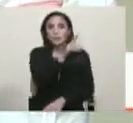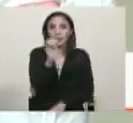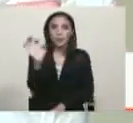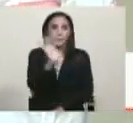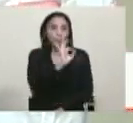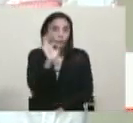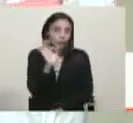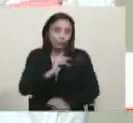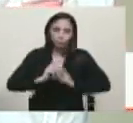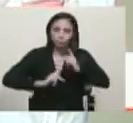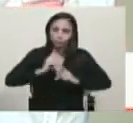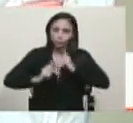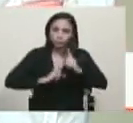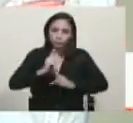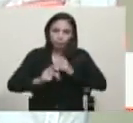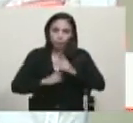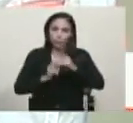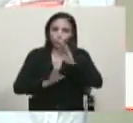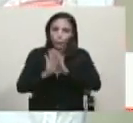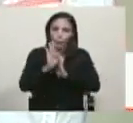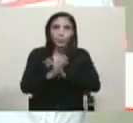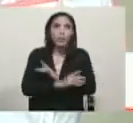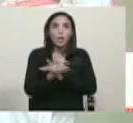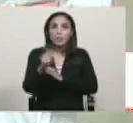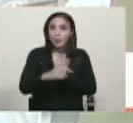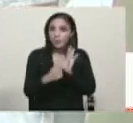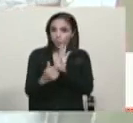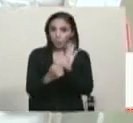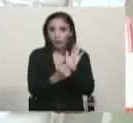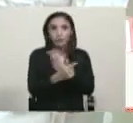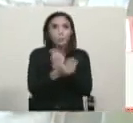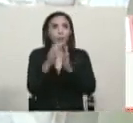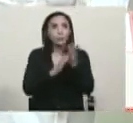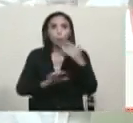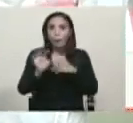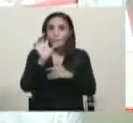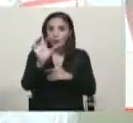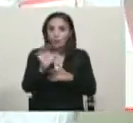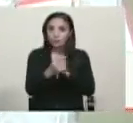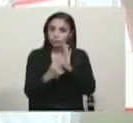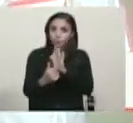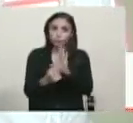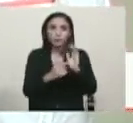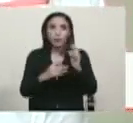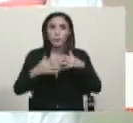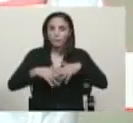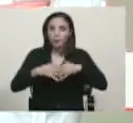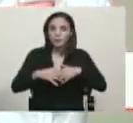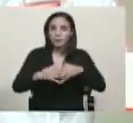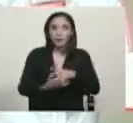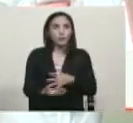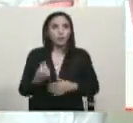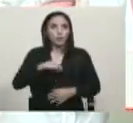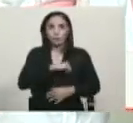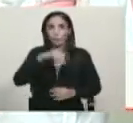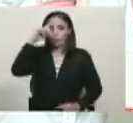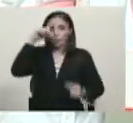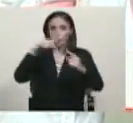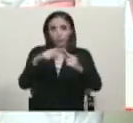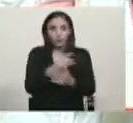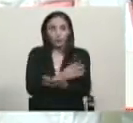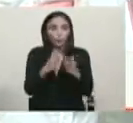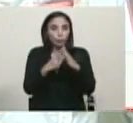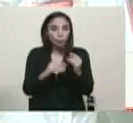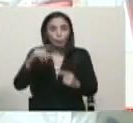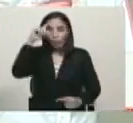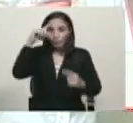100% productiva. Y además sirva de ejemplo para el resto de la industria farmacéutica. Y nosotros, como tenemos objetivo para el segundo semestre de este